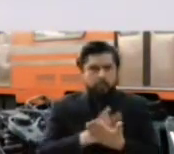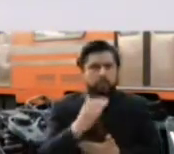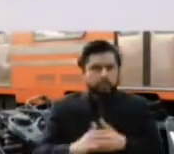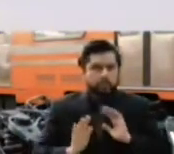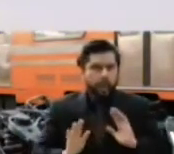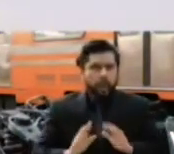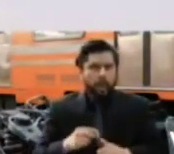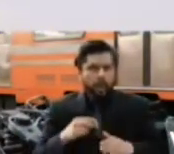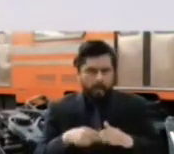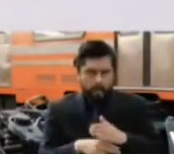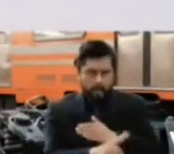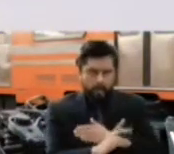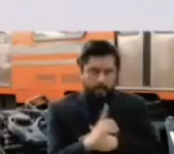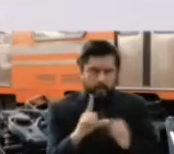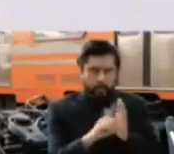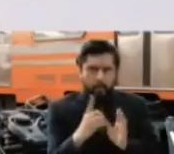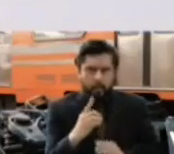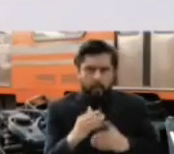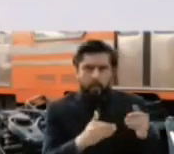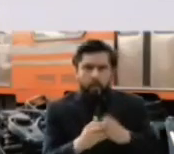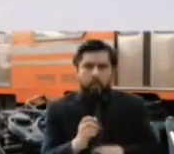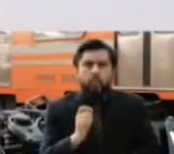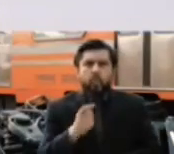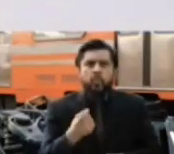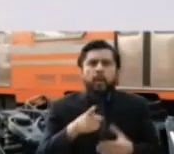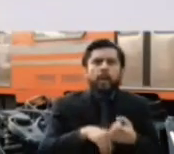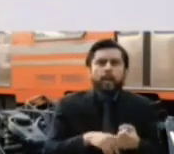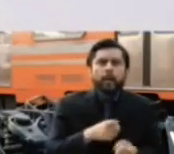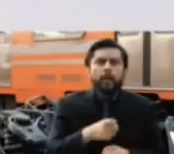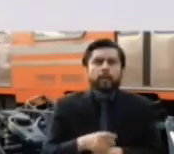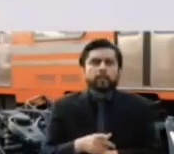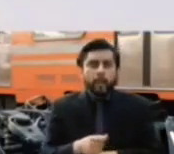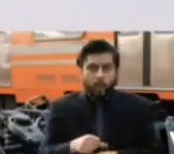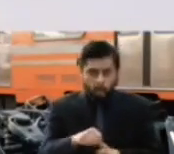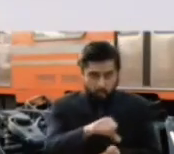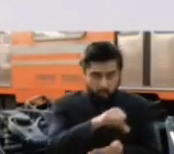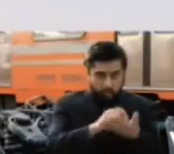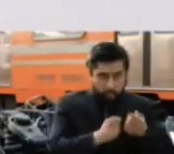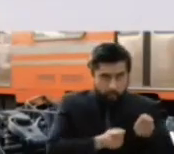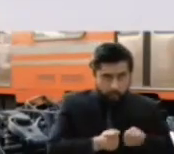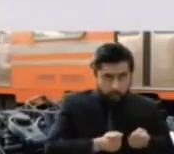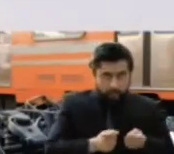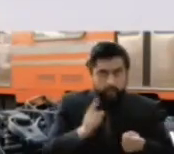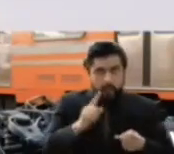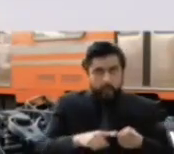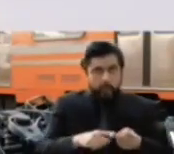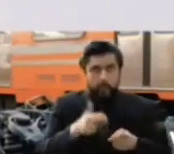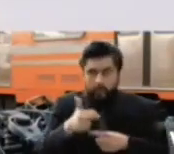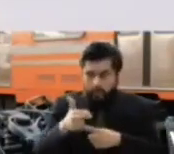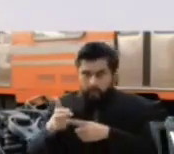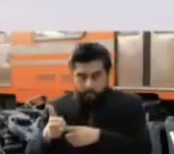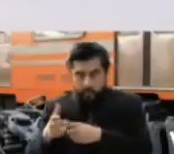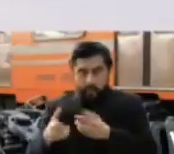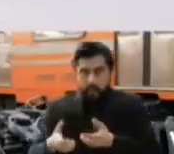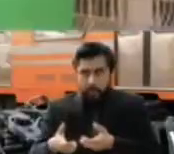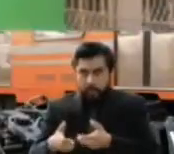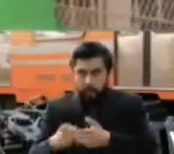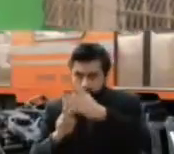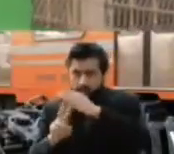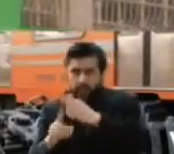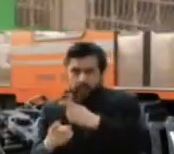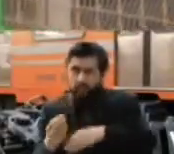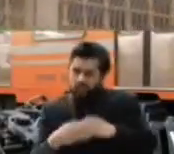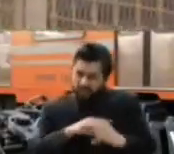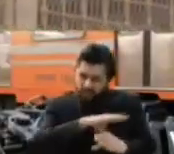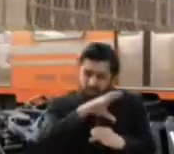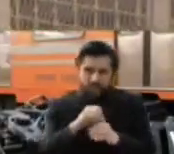de modernización integral de la línea 1, que incluía el puesto de control, los trenes, las vías, en fin, prácticamente una renovación